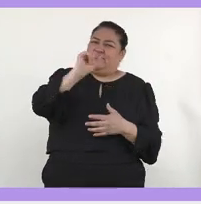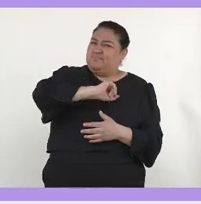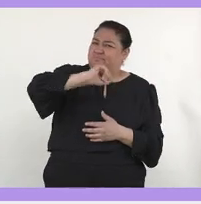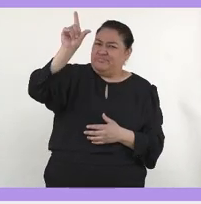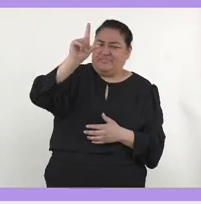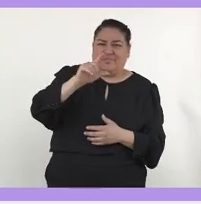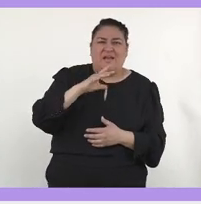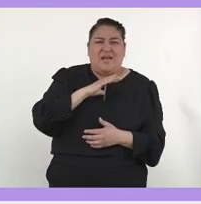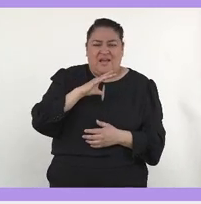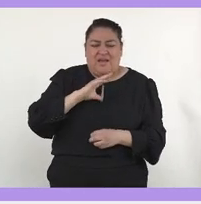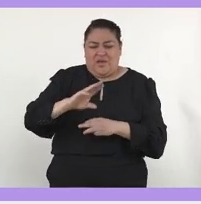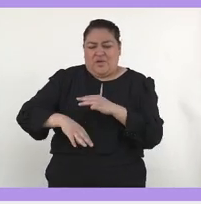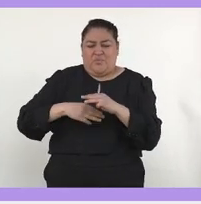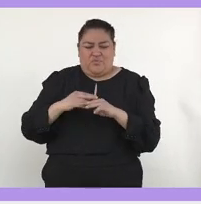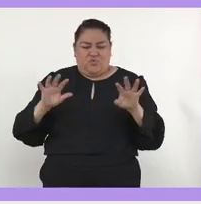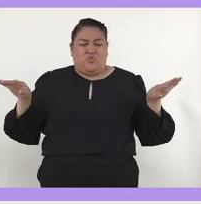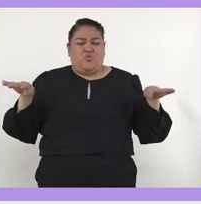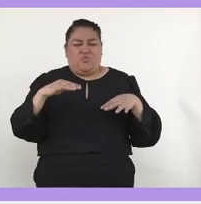nivel mundial